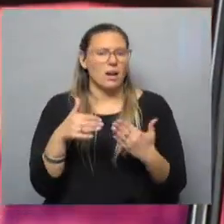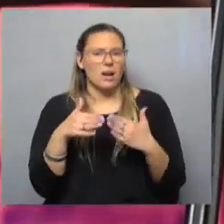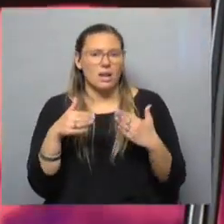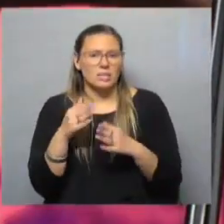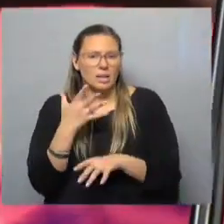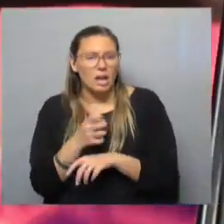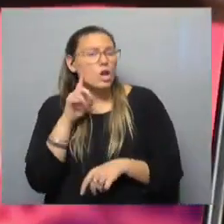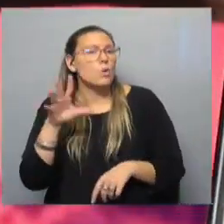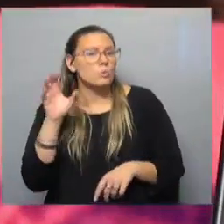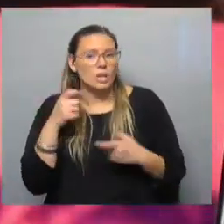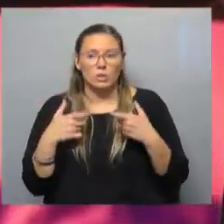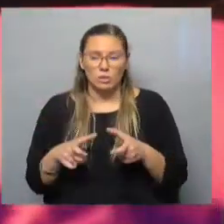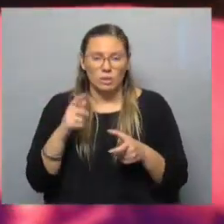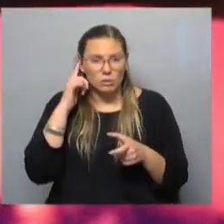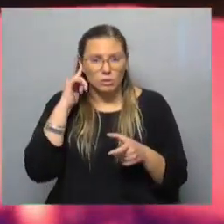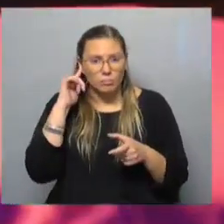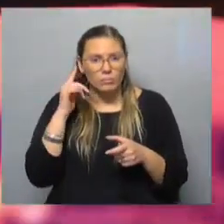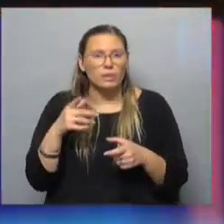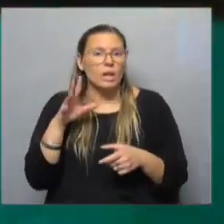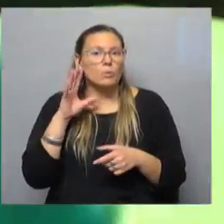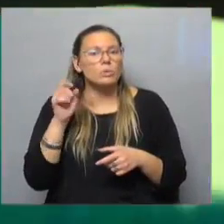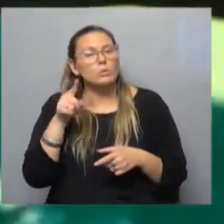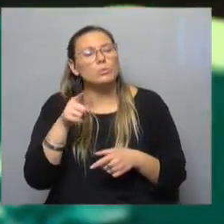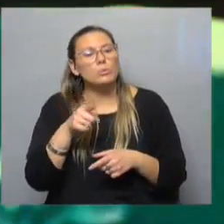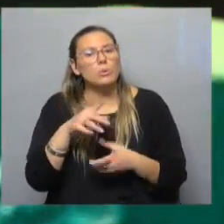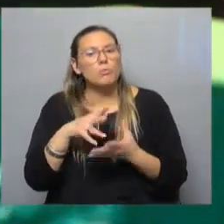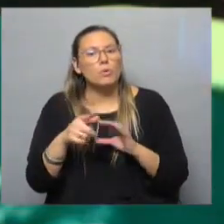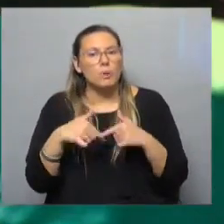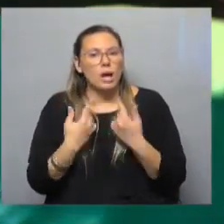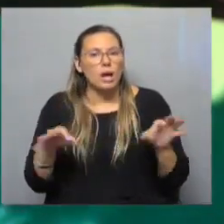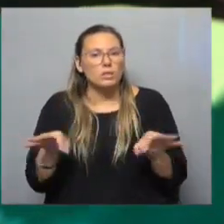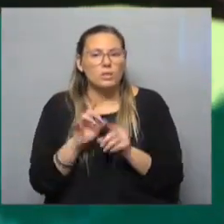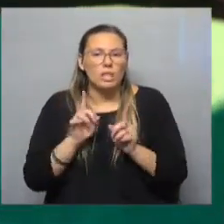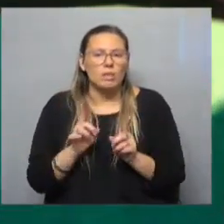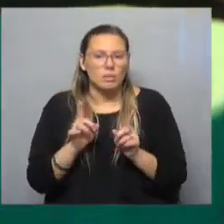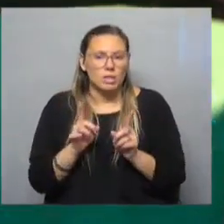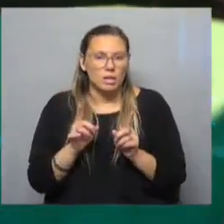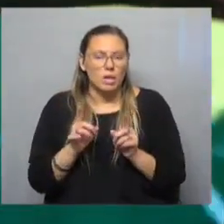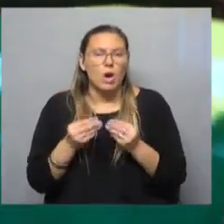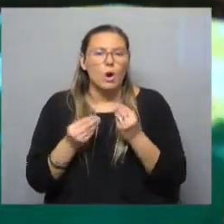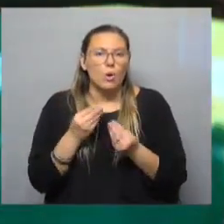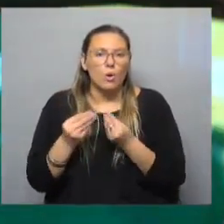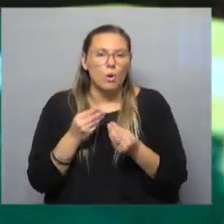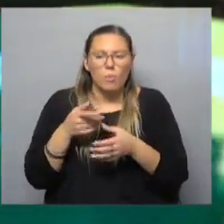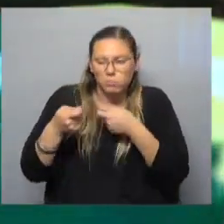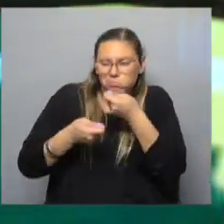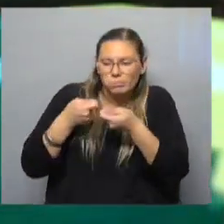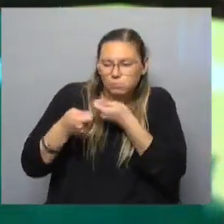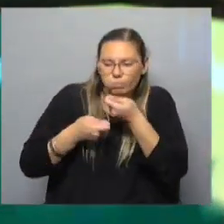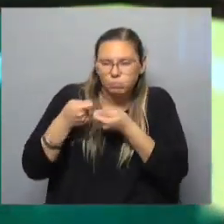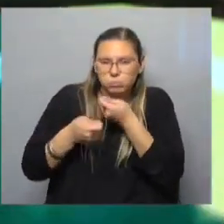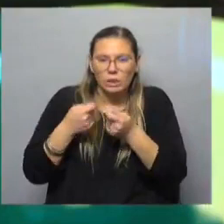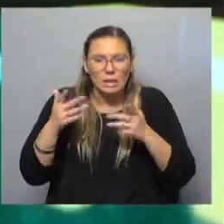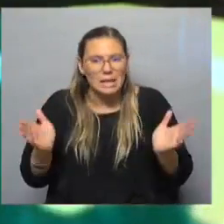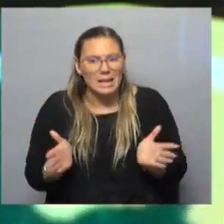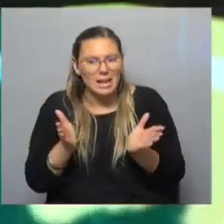y escuchando su sabiduría sobre cómo tenían que ser nuestras canciones nuevas, cómo tenían que estar arregladas y orquestadas y